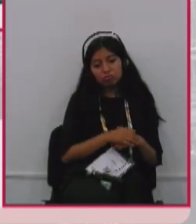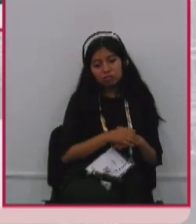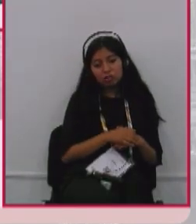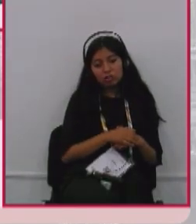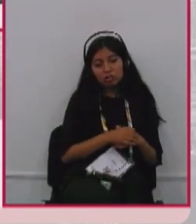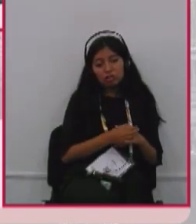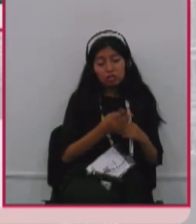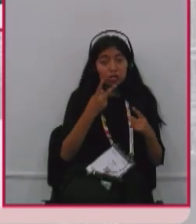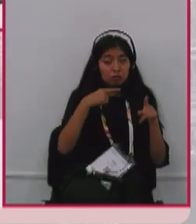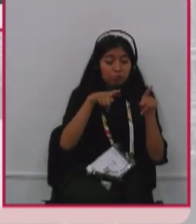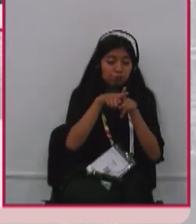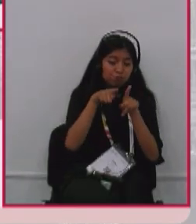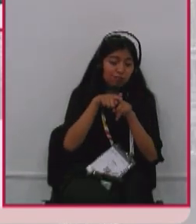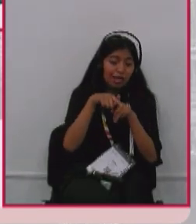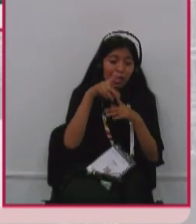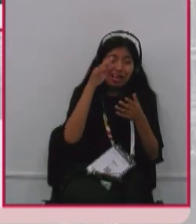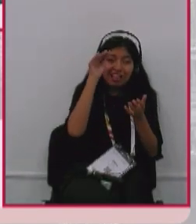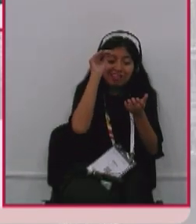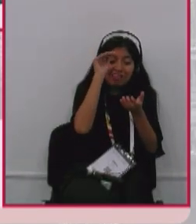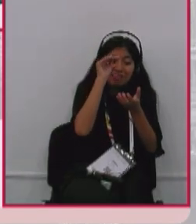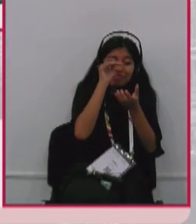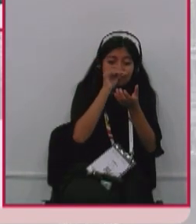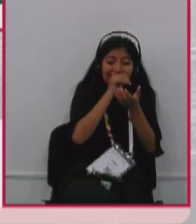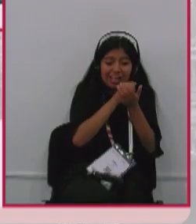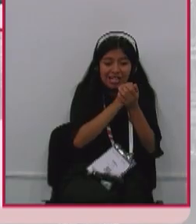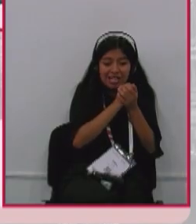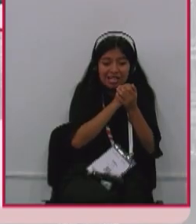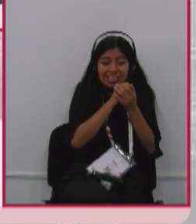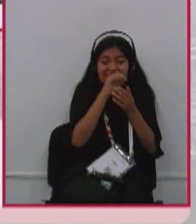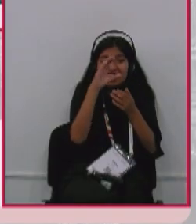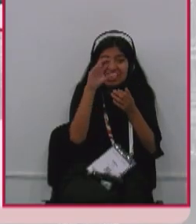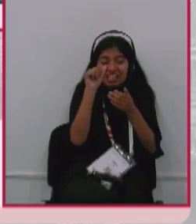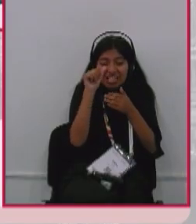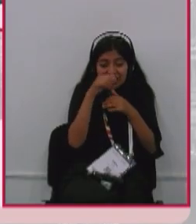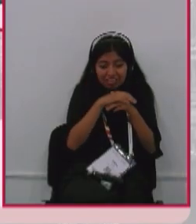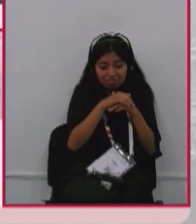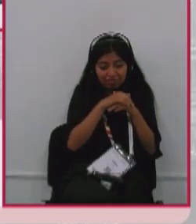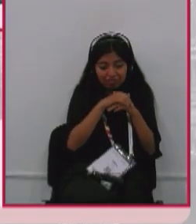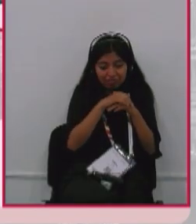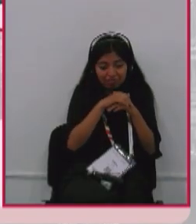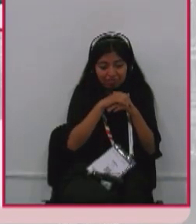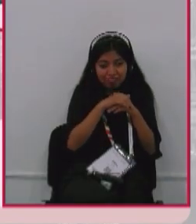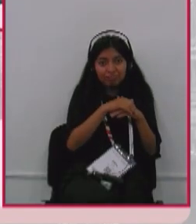nos dimos cuenta que nos ayudaba a romper las canalizaciones que teníamos en el injection leaching.